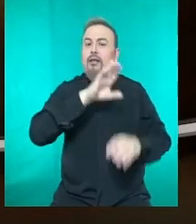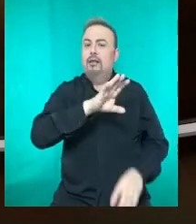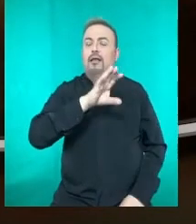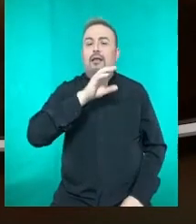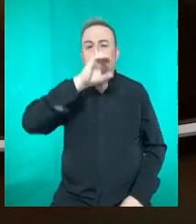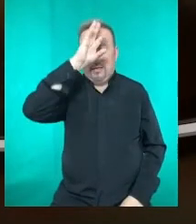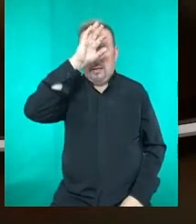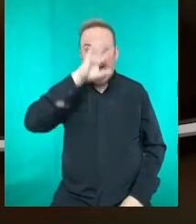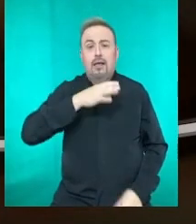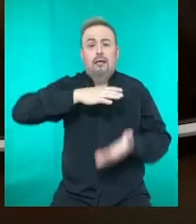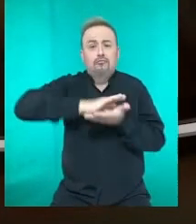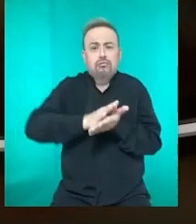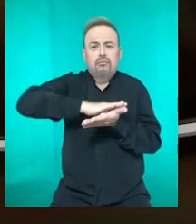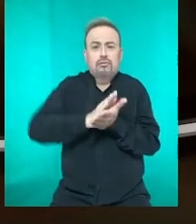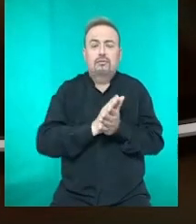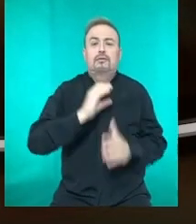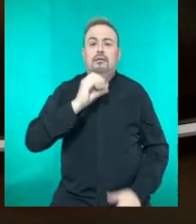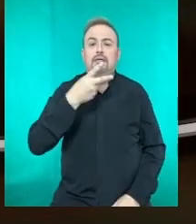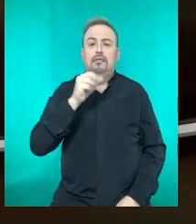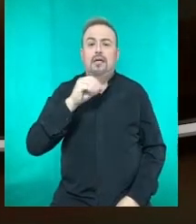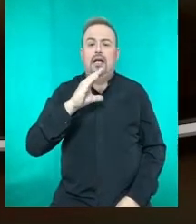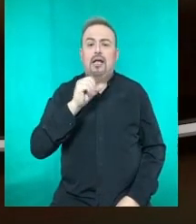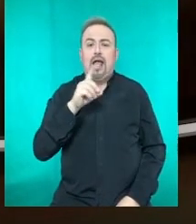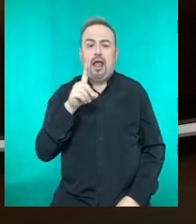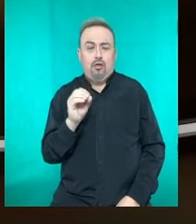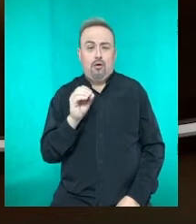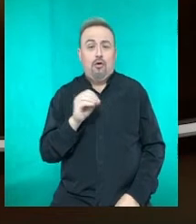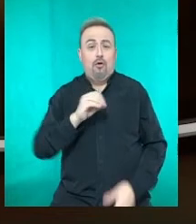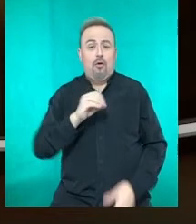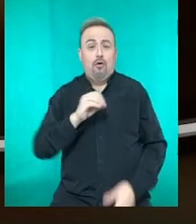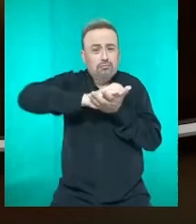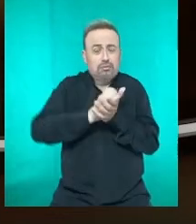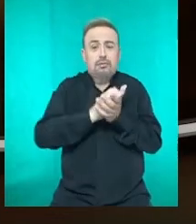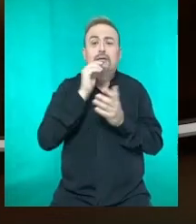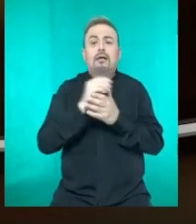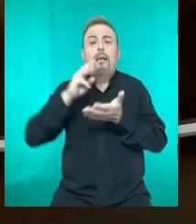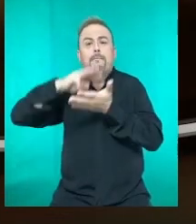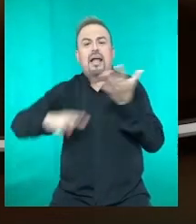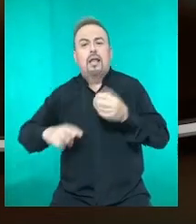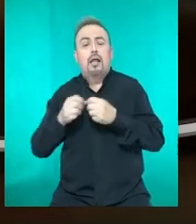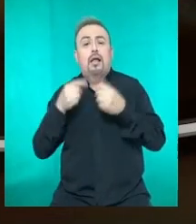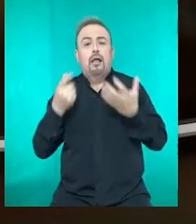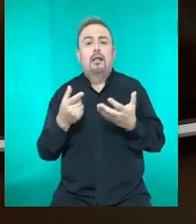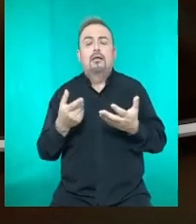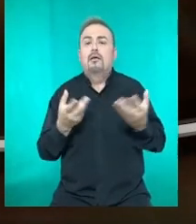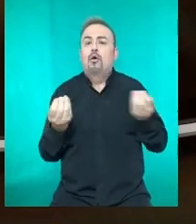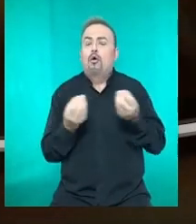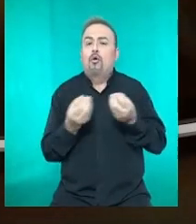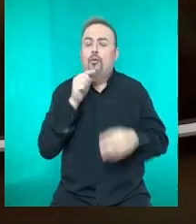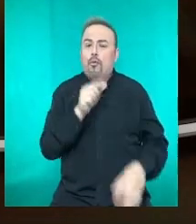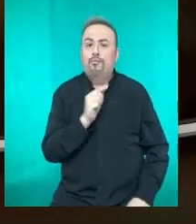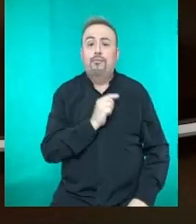proceso de chancado. No el chancado per se, pero sí los problemas asociados a materiales que son inchancables.